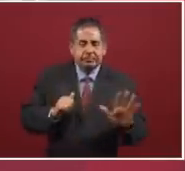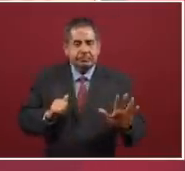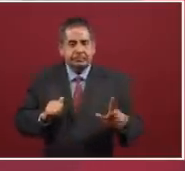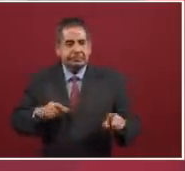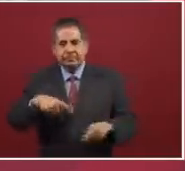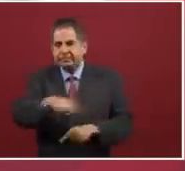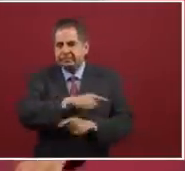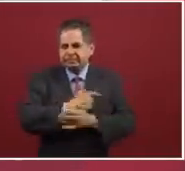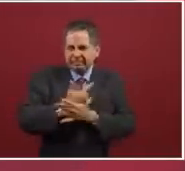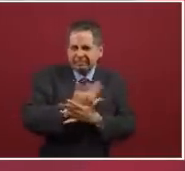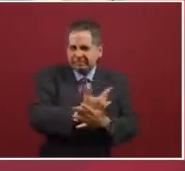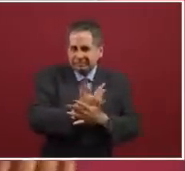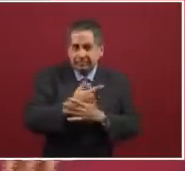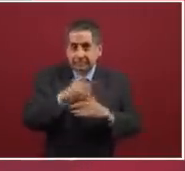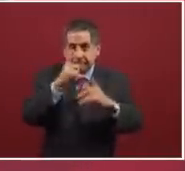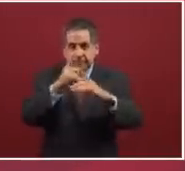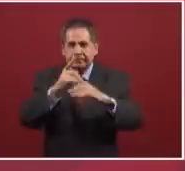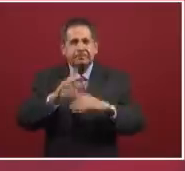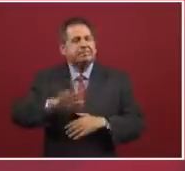esperando